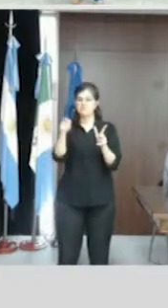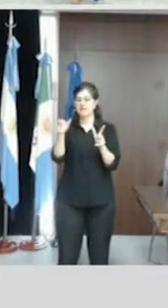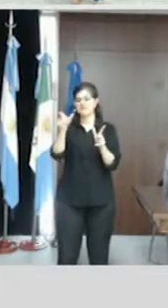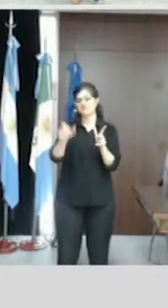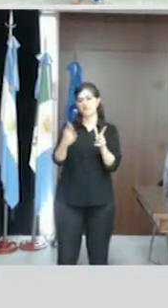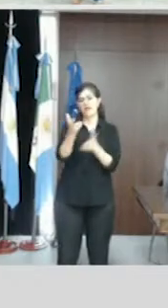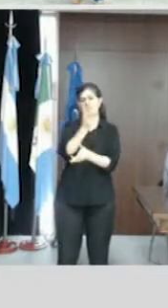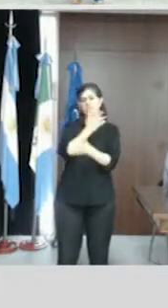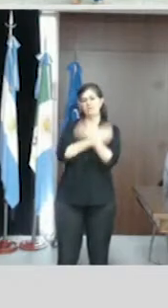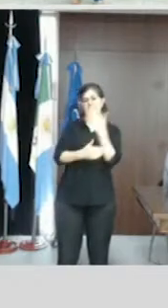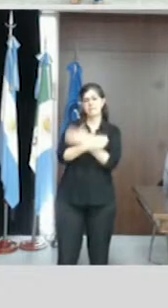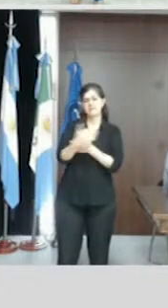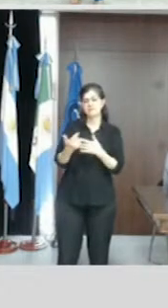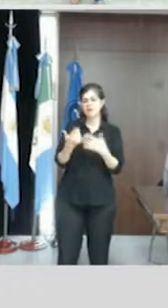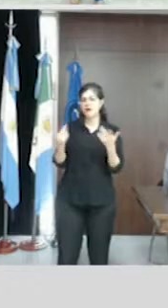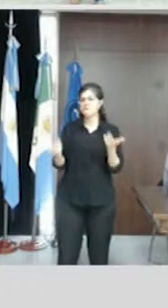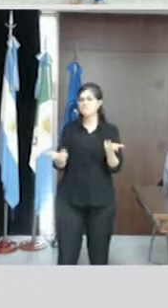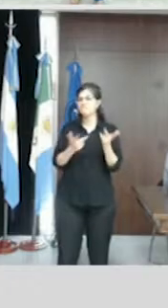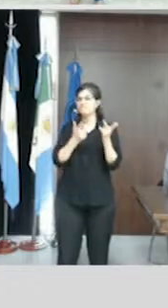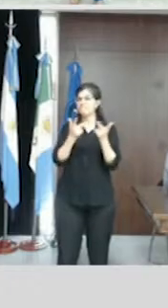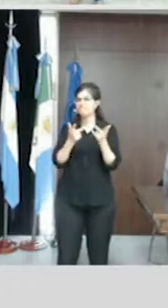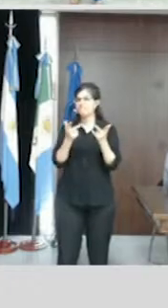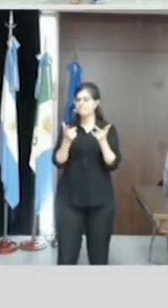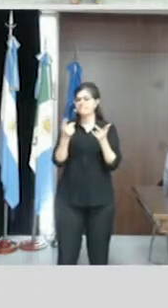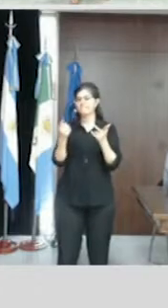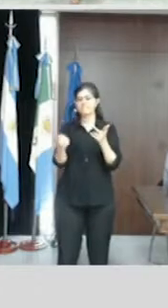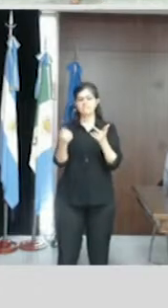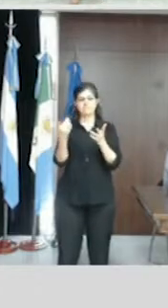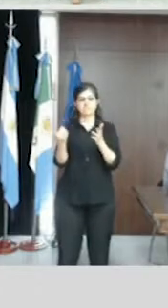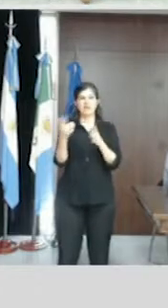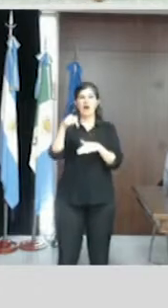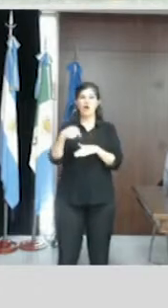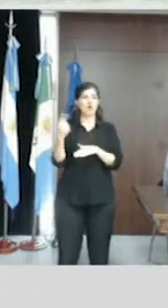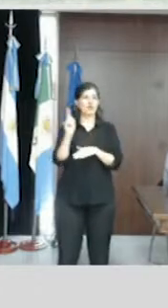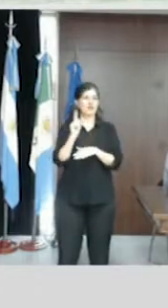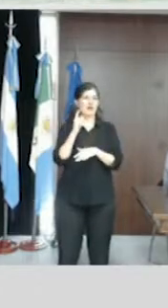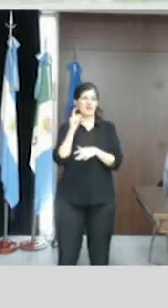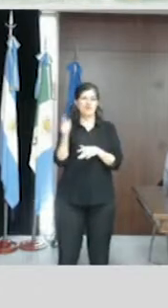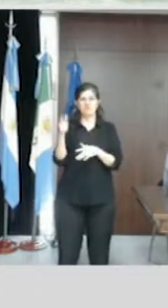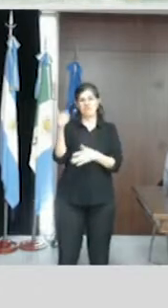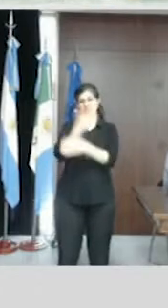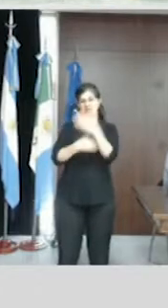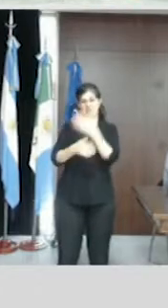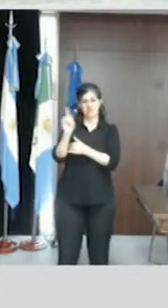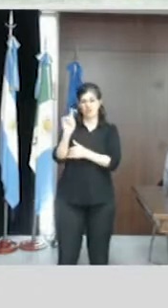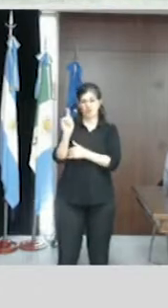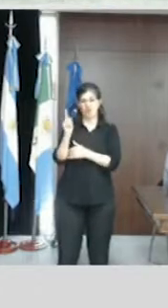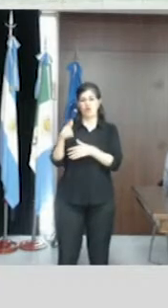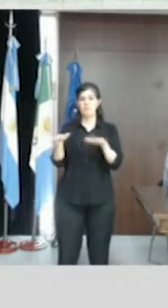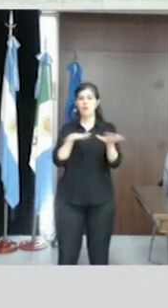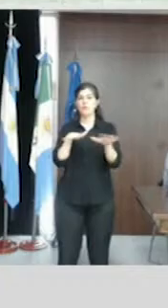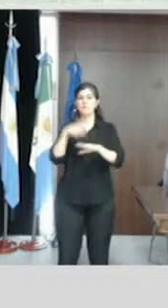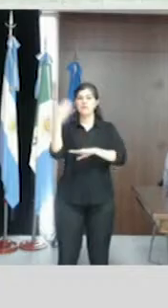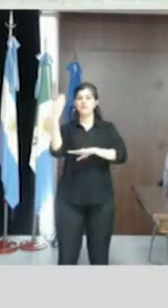discapacitado, ahora ya no usamos mucho esto, hablamos de limitación en el movimiento, porque todas estas palabras tienen un peso